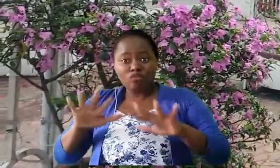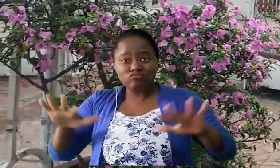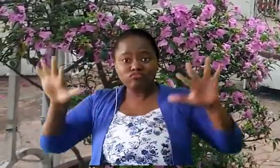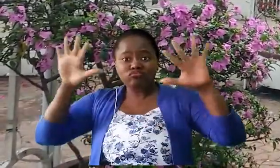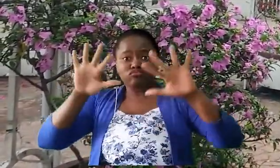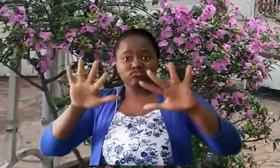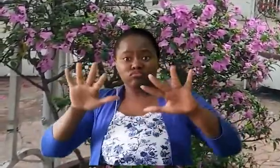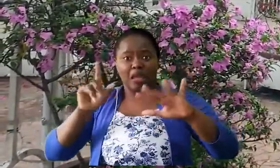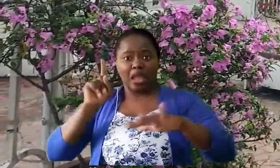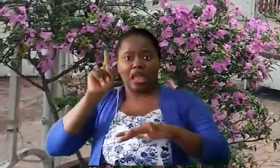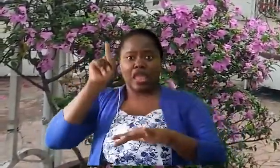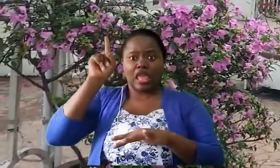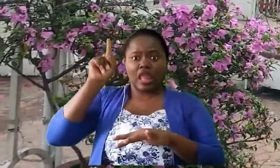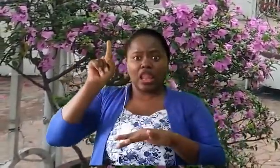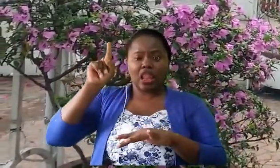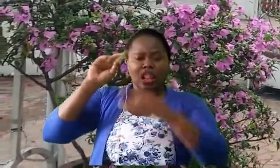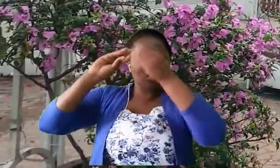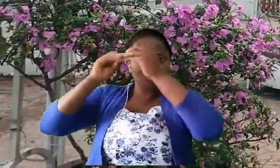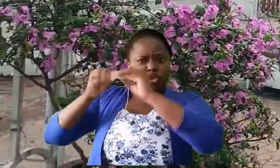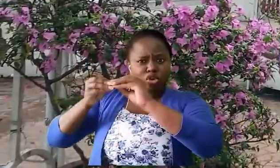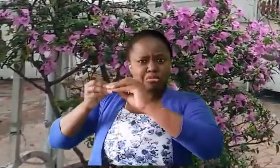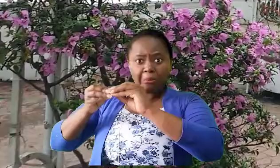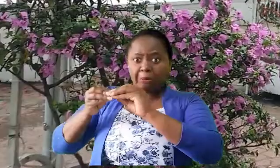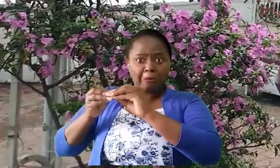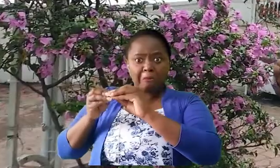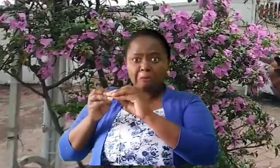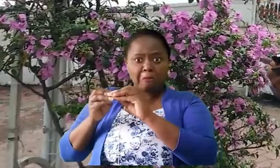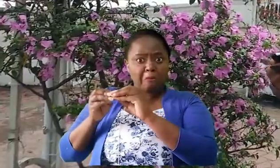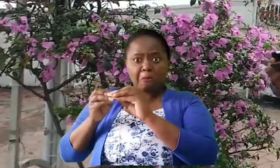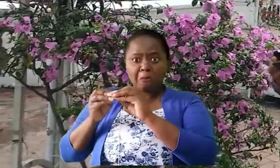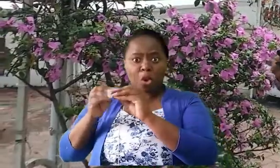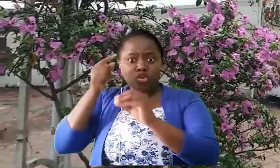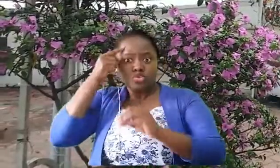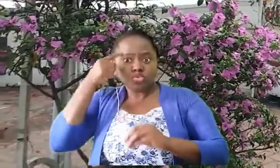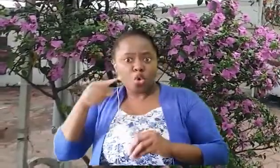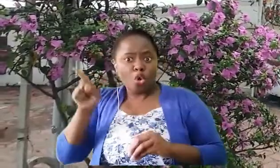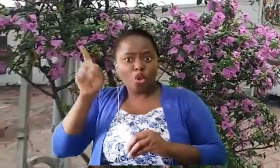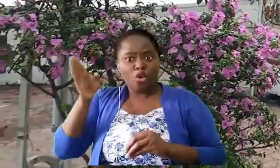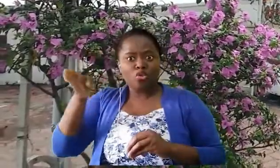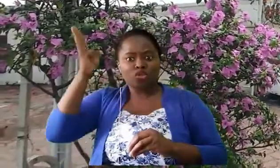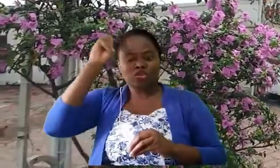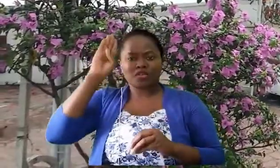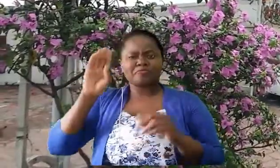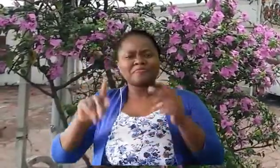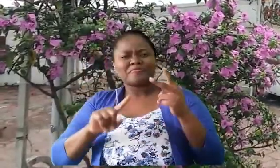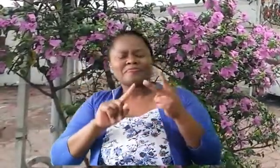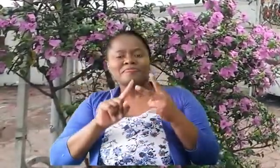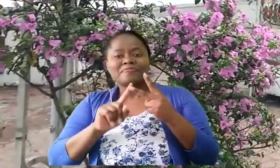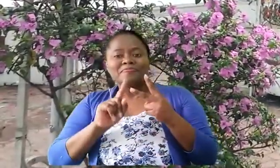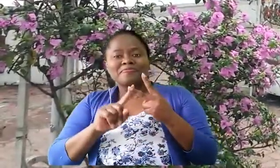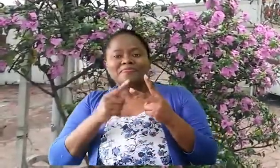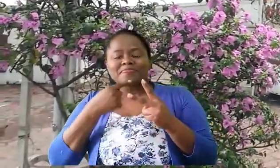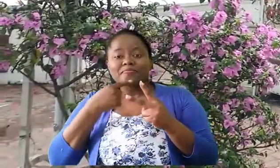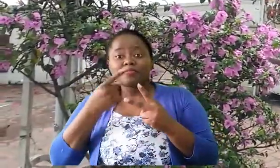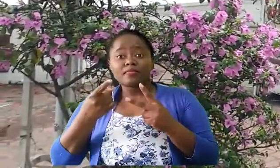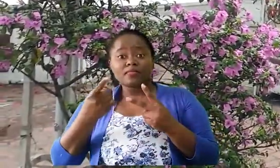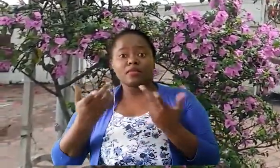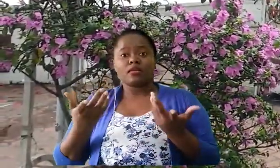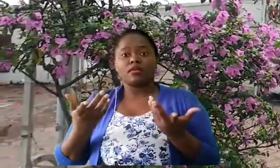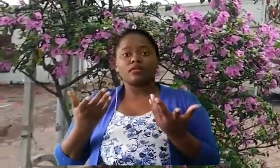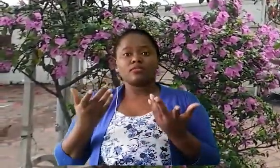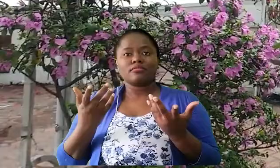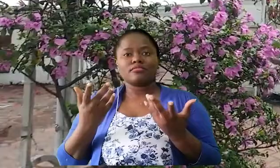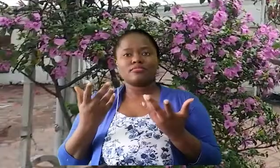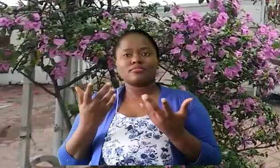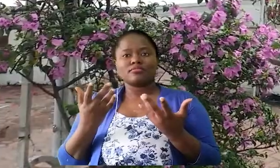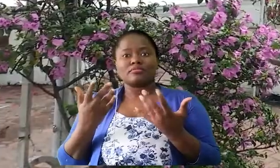Y segundo, habla Santo Tomás de Aquino de unos seres, o de un ser más bien que es